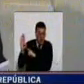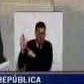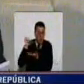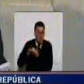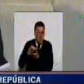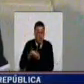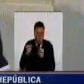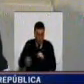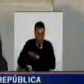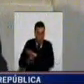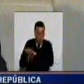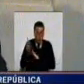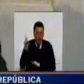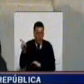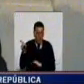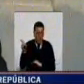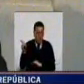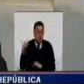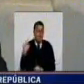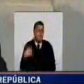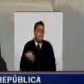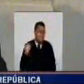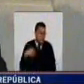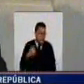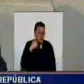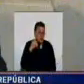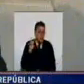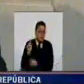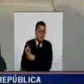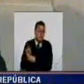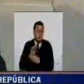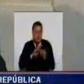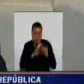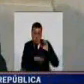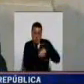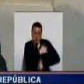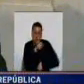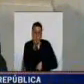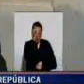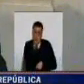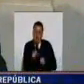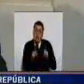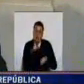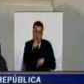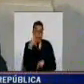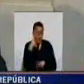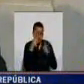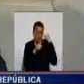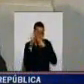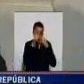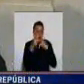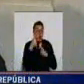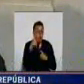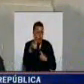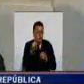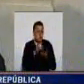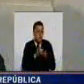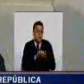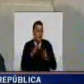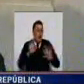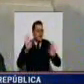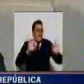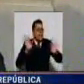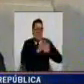firma con este perfil de riesgo? Esa pregunta se la ha debido hacer usted, ministro, porque usted hubiera podido desmontar esa subasta y no la